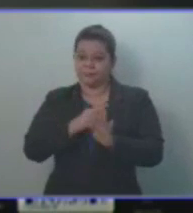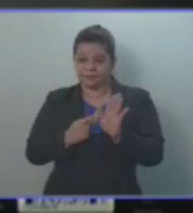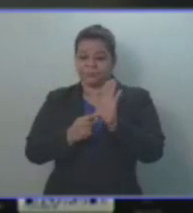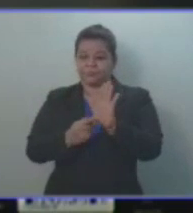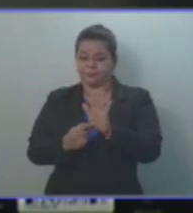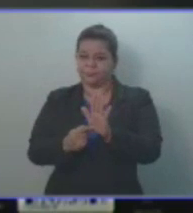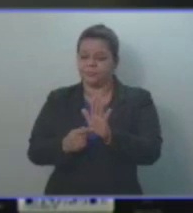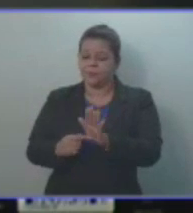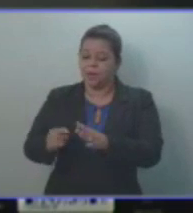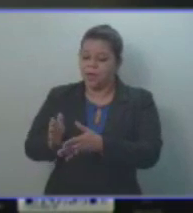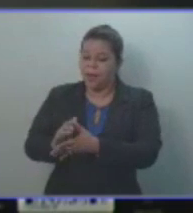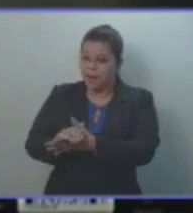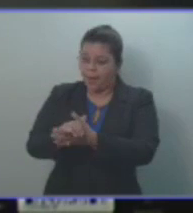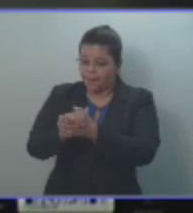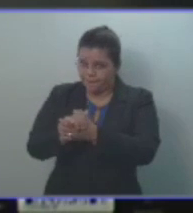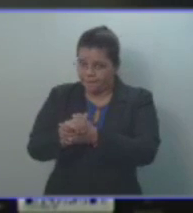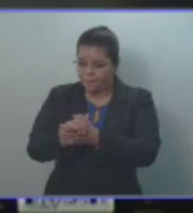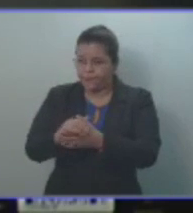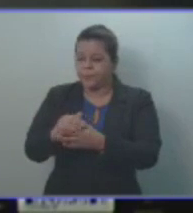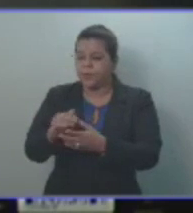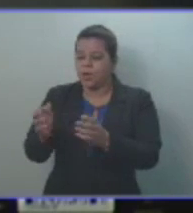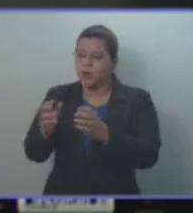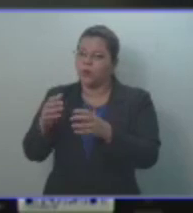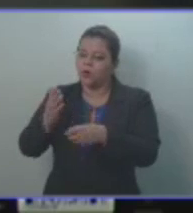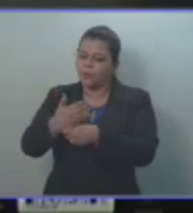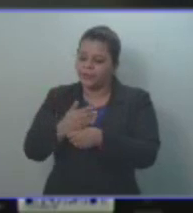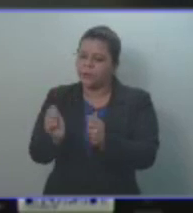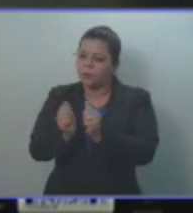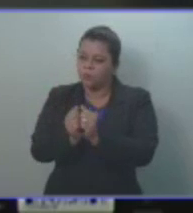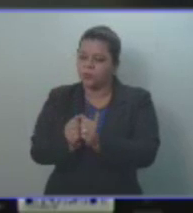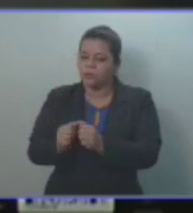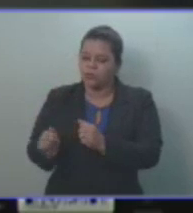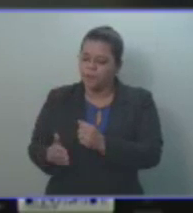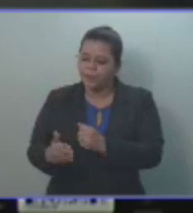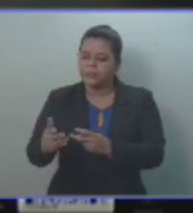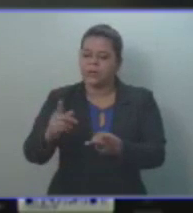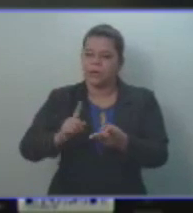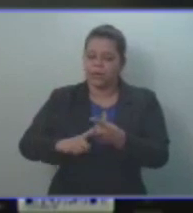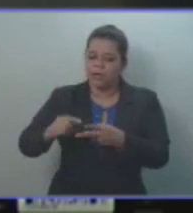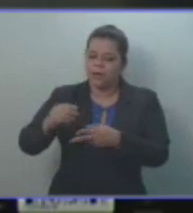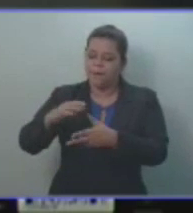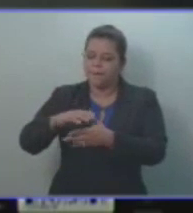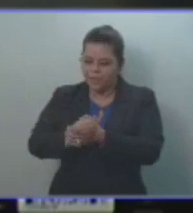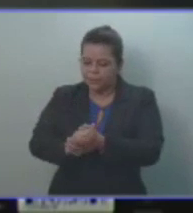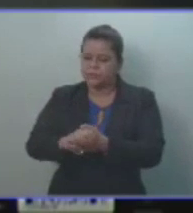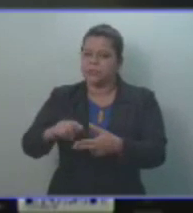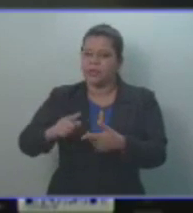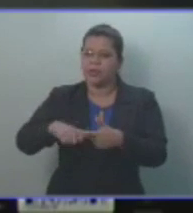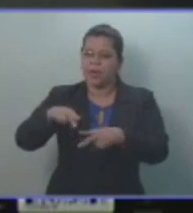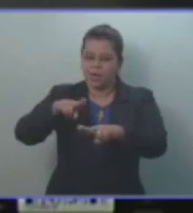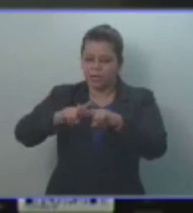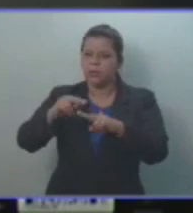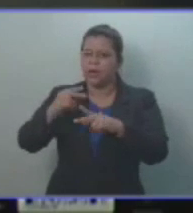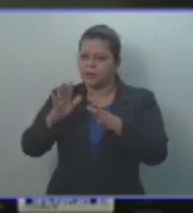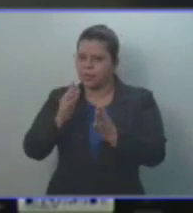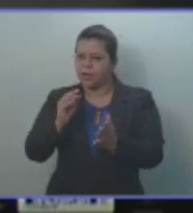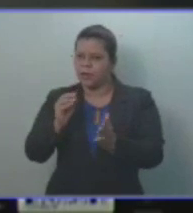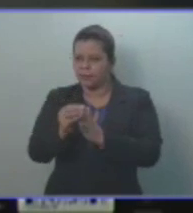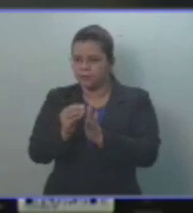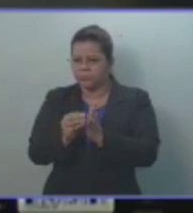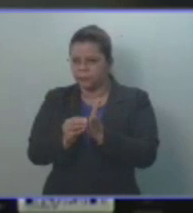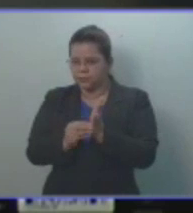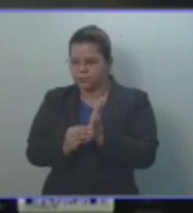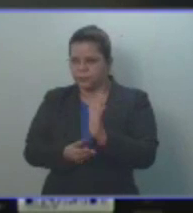PDC, PCN y ARENA, contiene un capítulo de transparencia y rendición de cuentas.